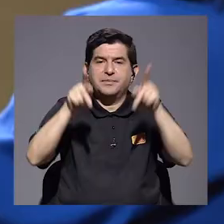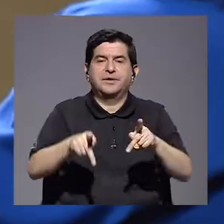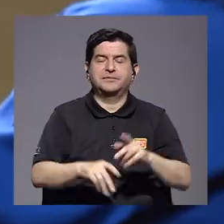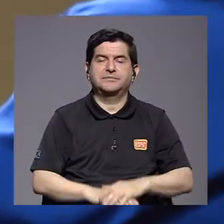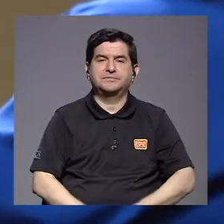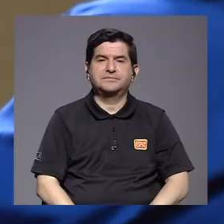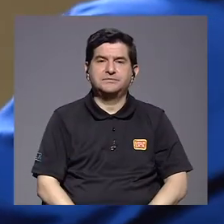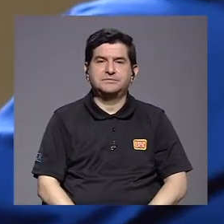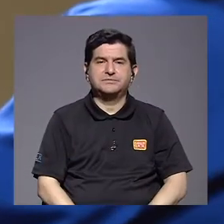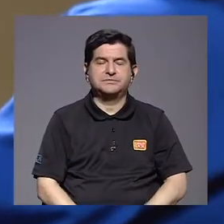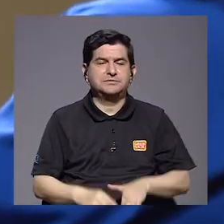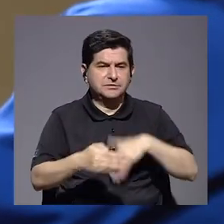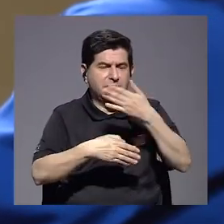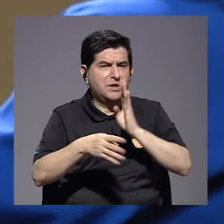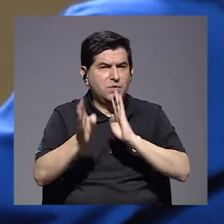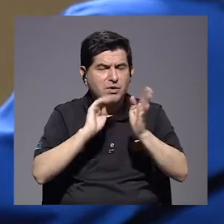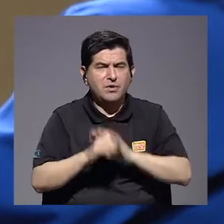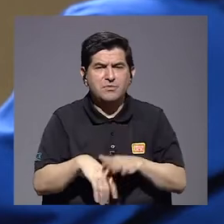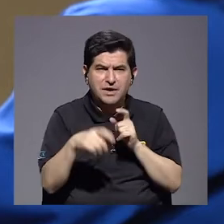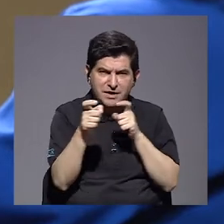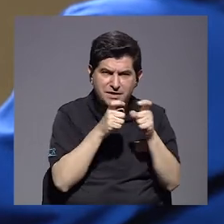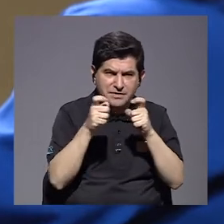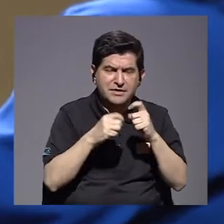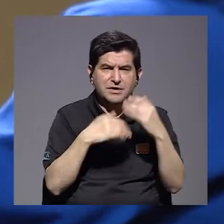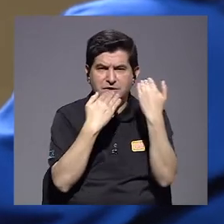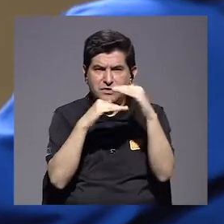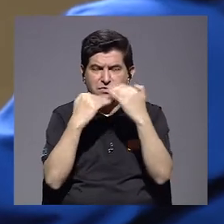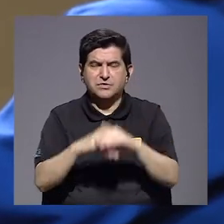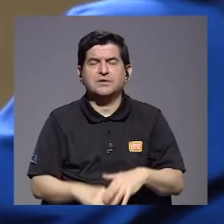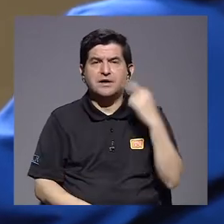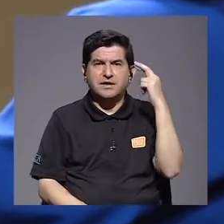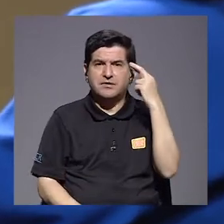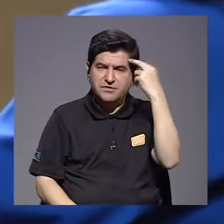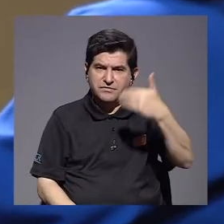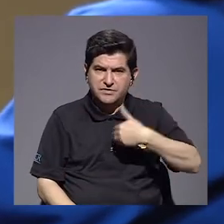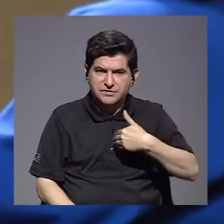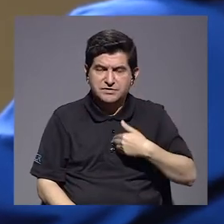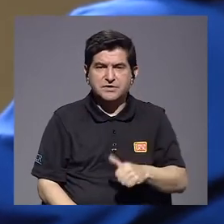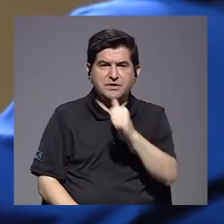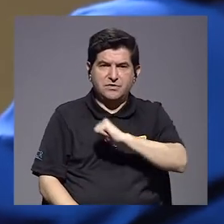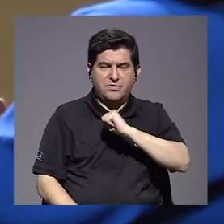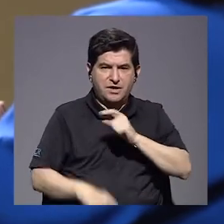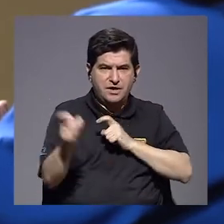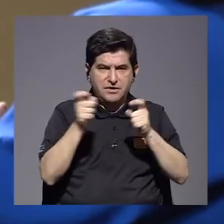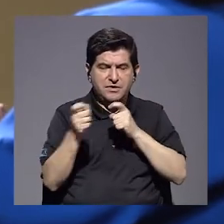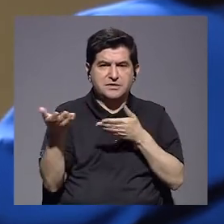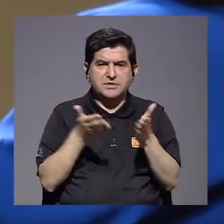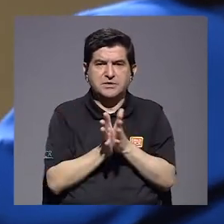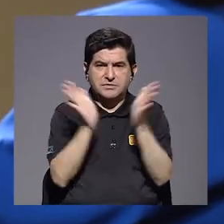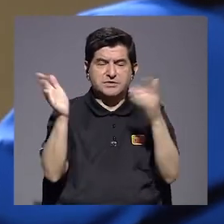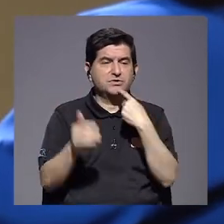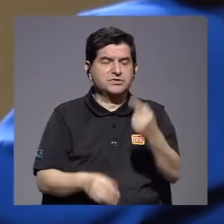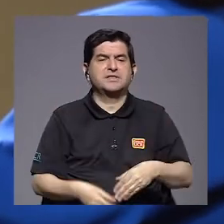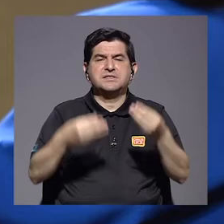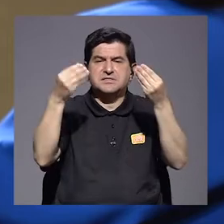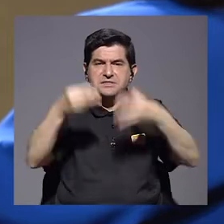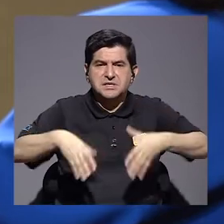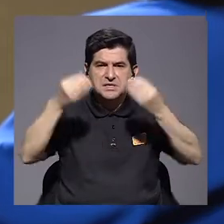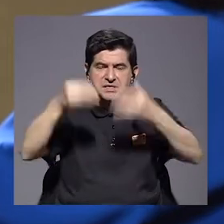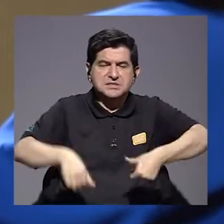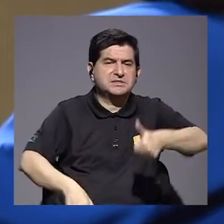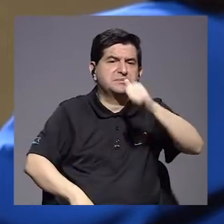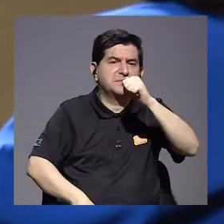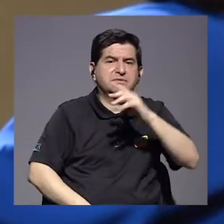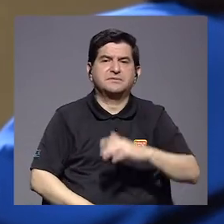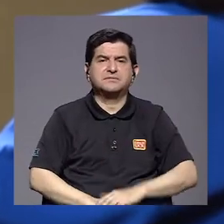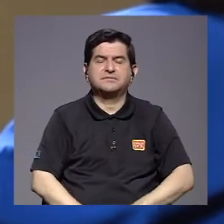humano? Ahora vamos a hablar un poco del racionamiento porque también existe una reflexión de parte de la ARECEP donde se dice que existe desperdicio. Uh-huh.